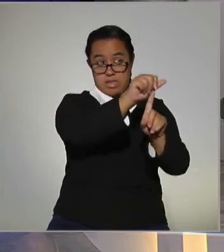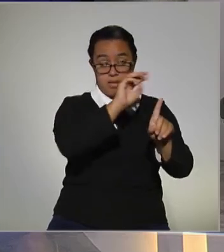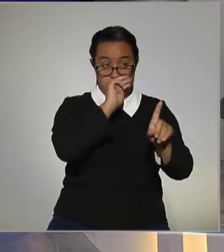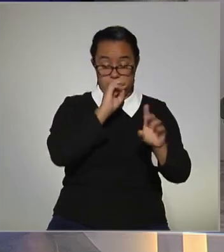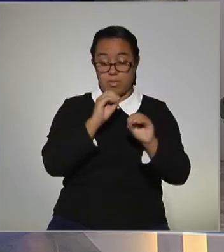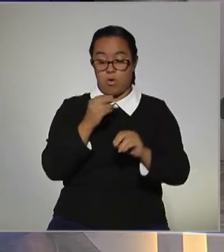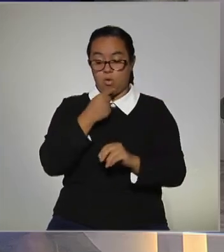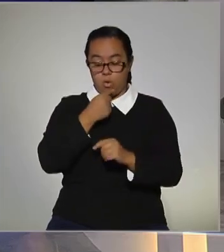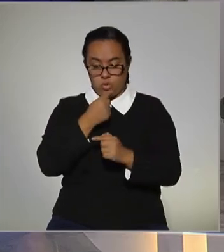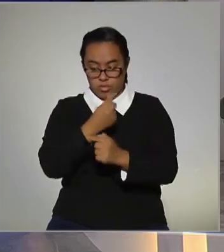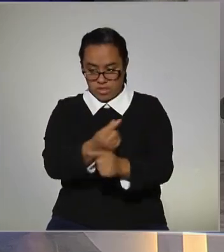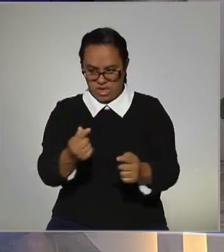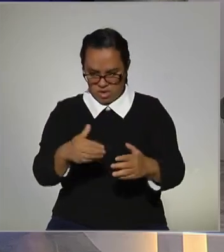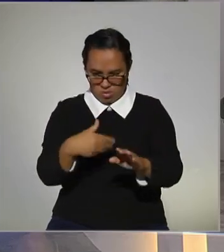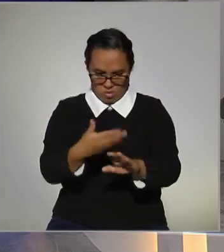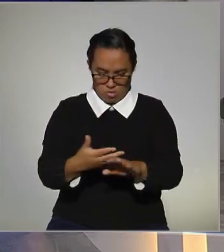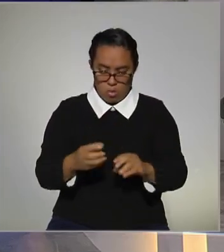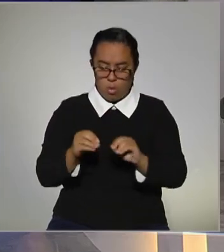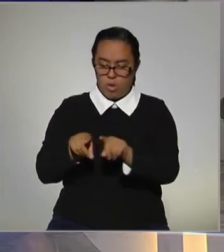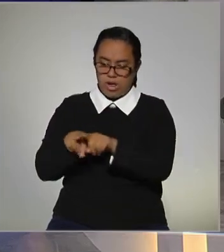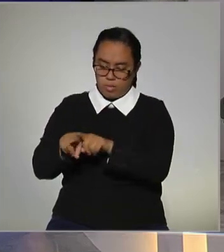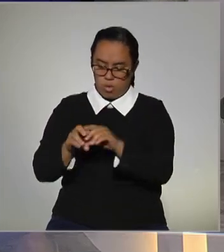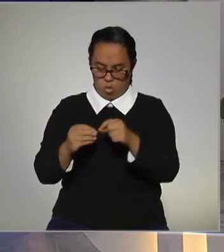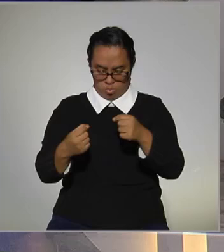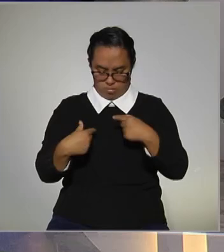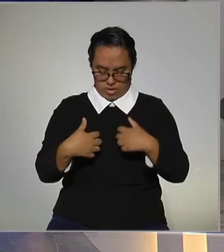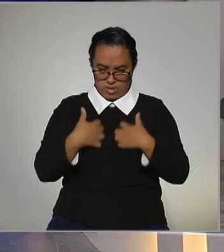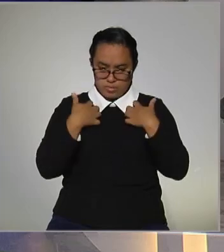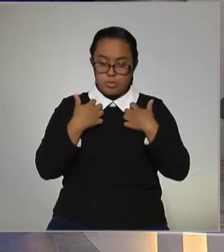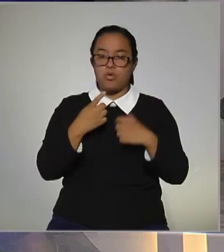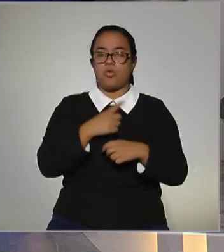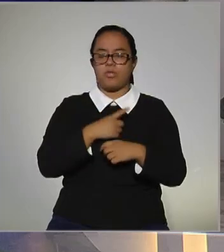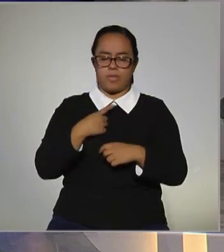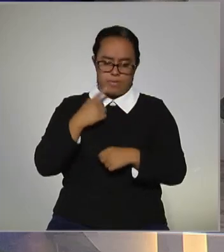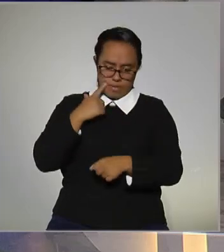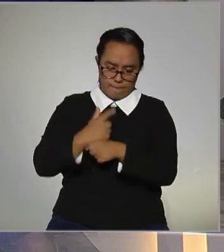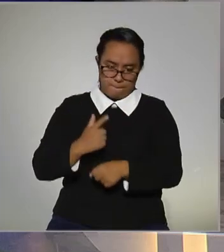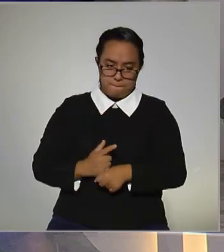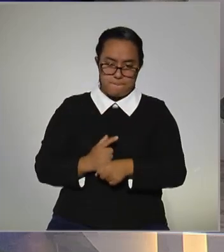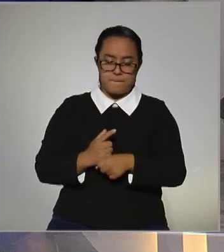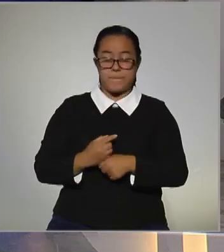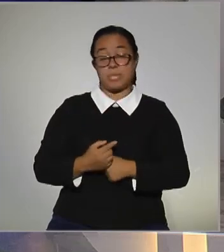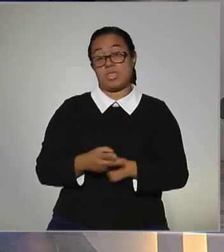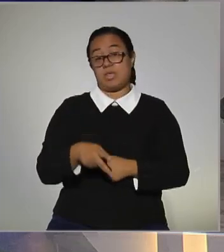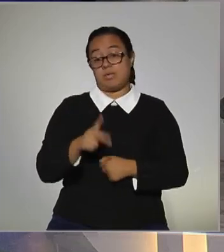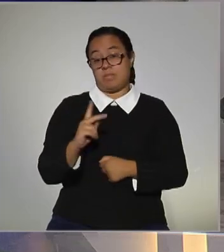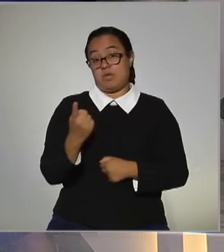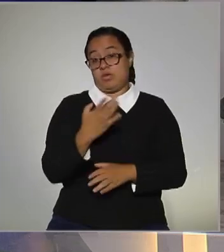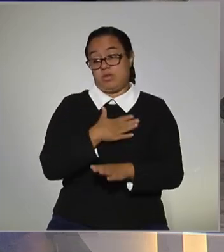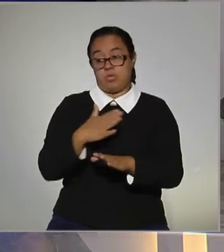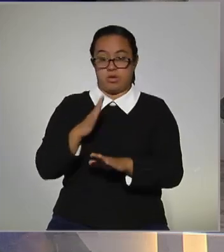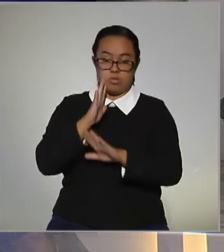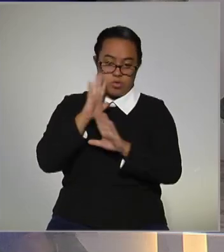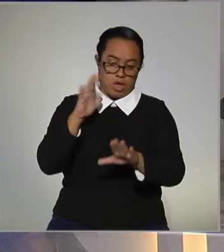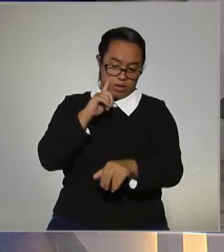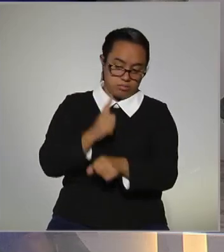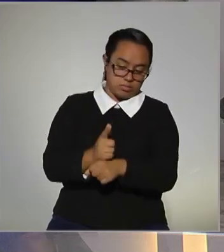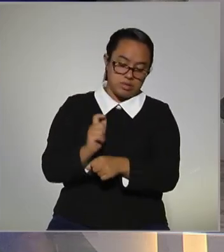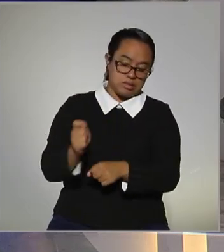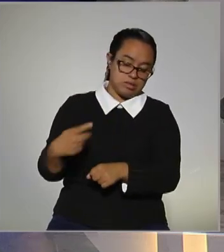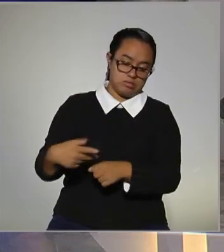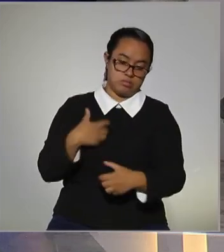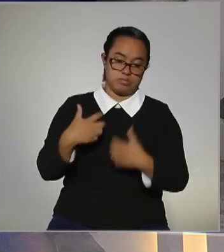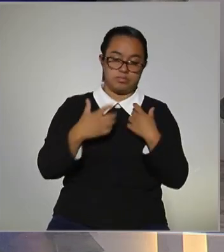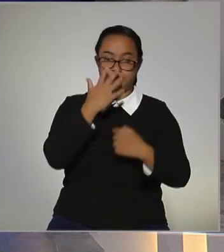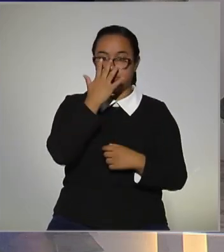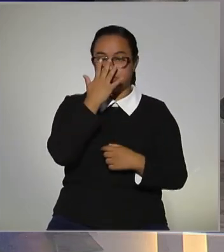niños? ¿Es hacia ella misma? ¿Es hacia un hermano? O sea, un poquito ubicar ciertas cosas, pero bueno, qué bueno que lo está atendiendo. Claro, y lo importante también es que en el momento en